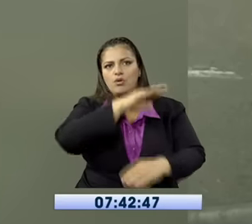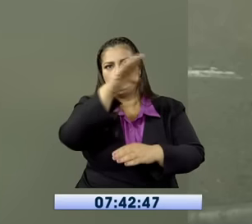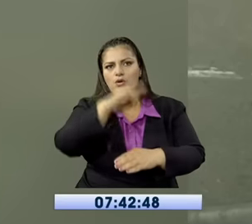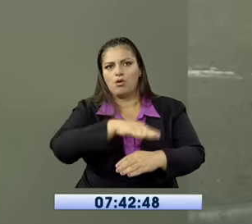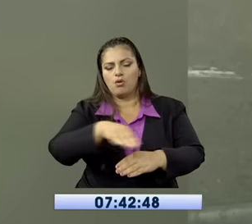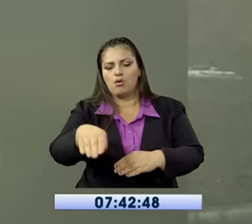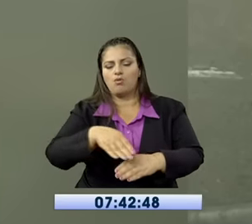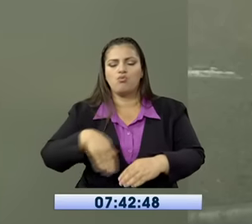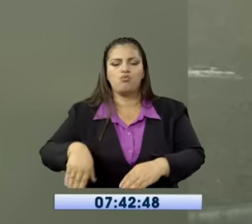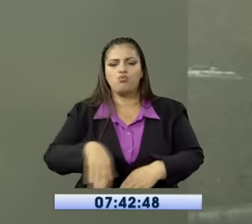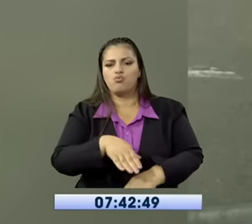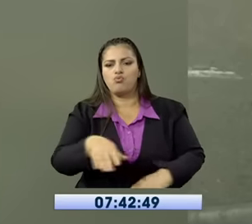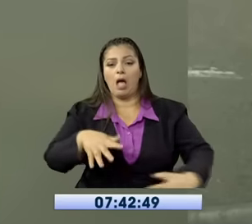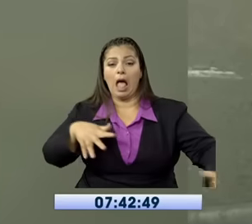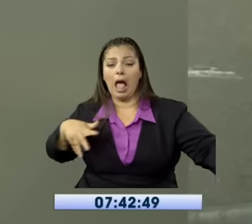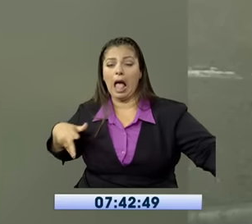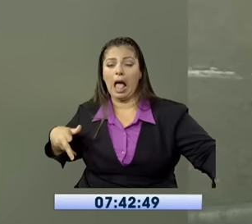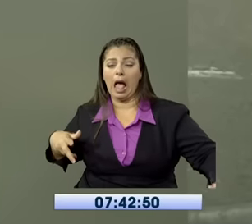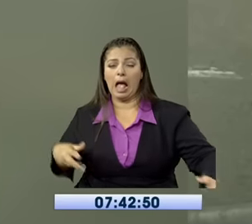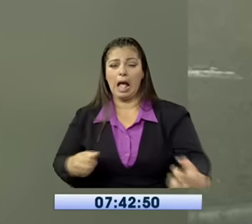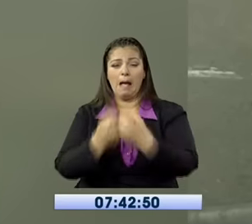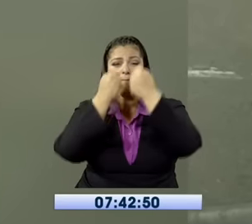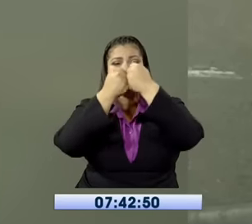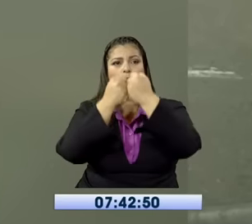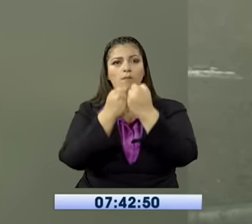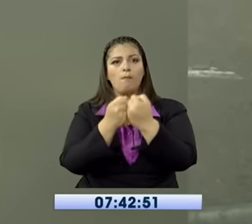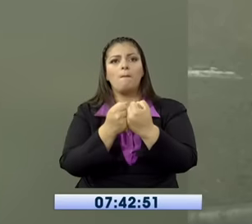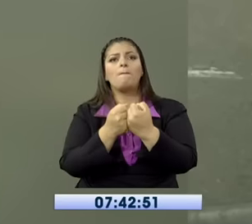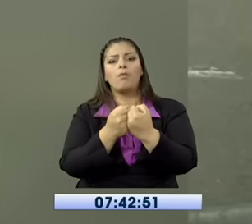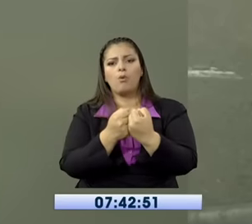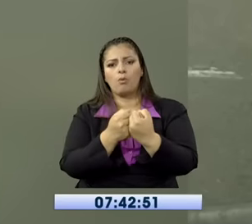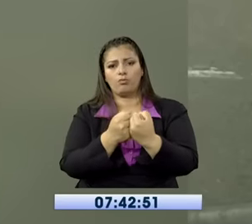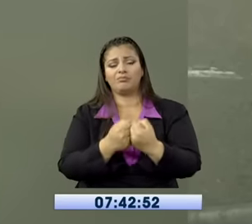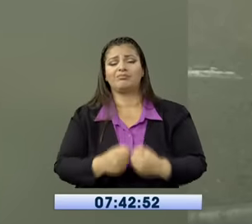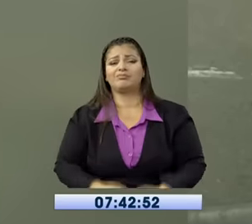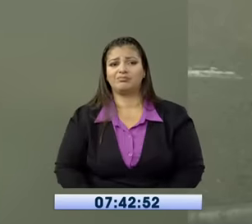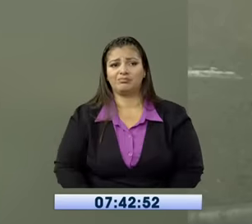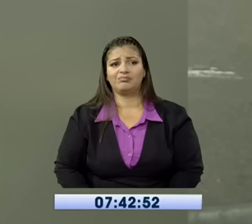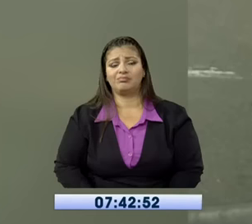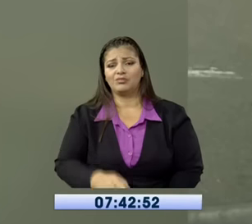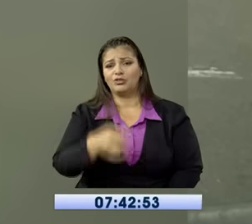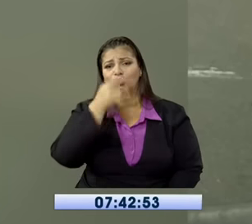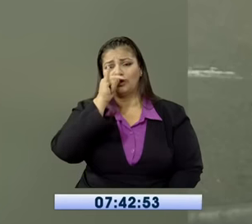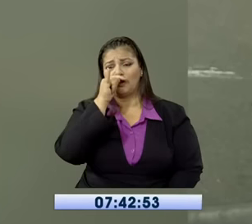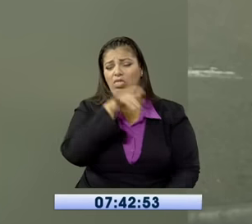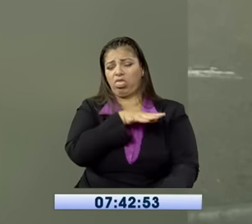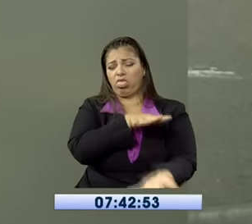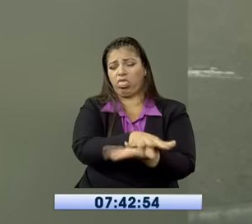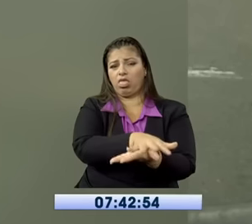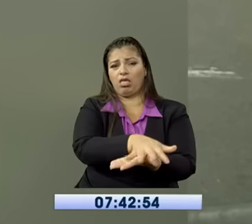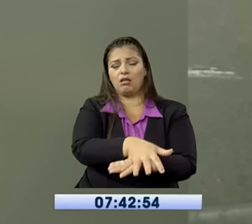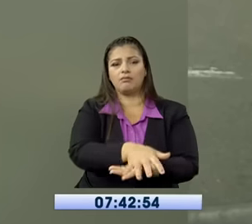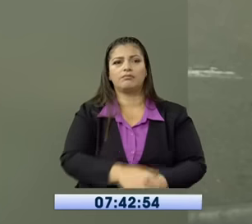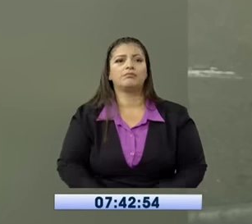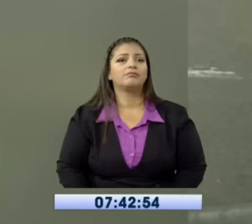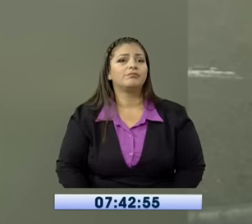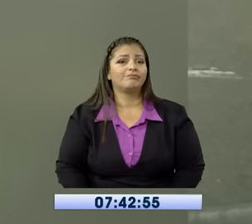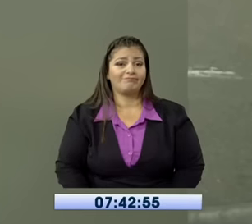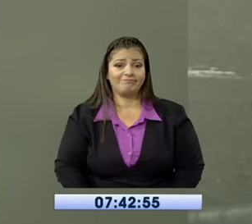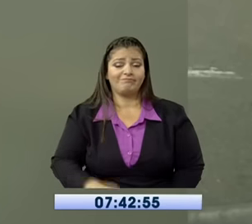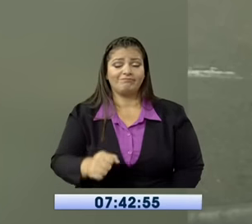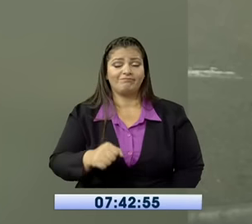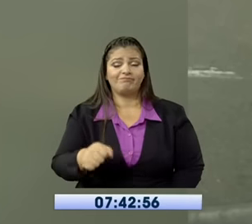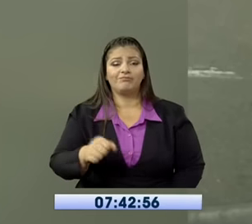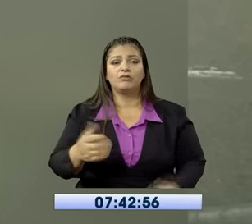terrible Ahí está eso le estoy diciendo en quinindé en quinindé en el sitio conocido como Nazaret